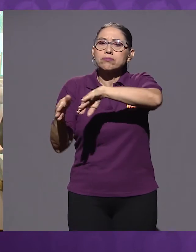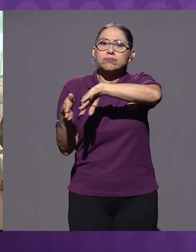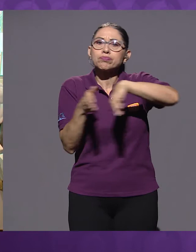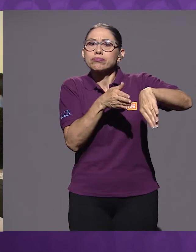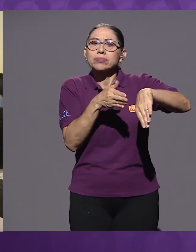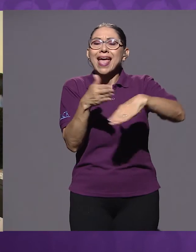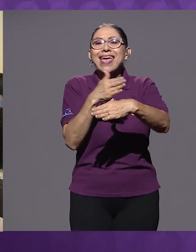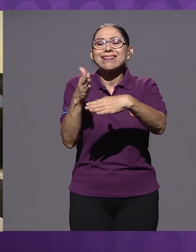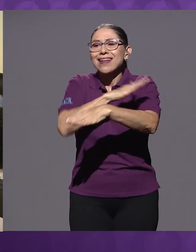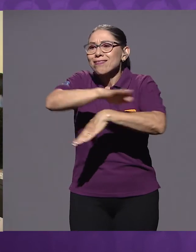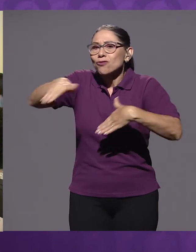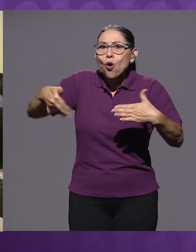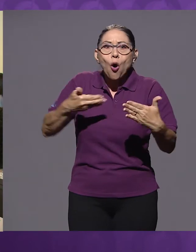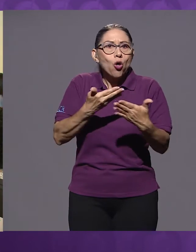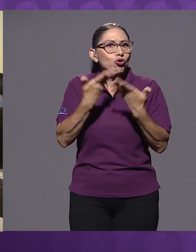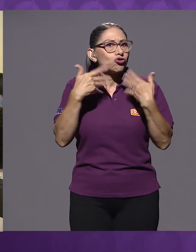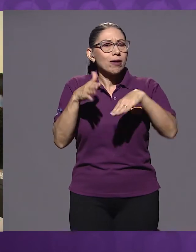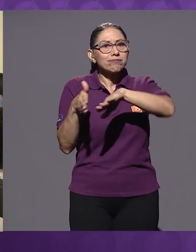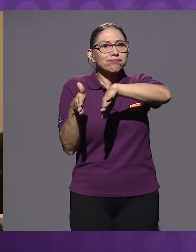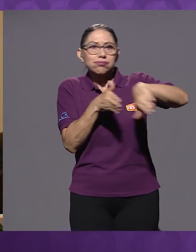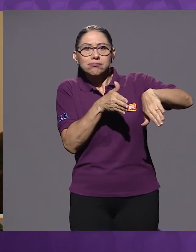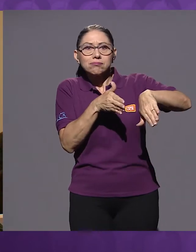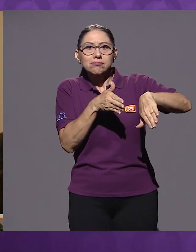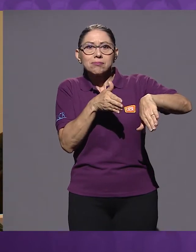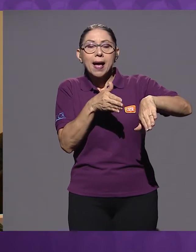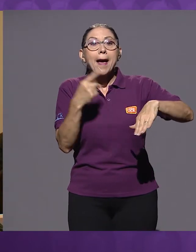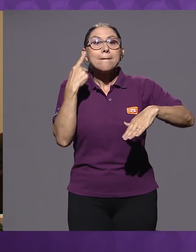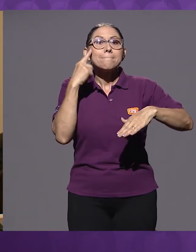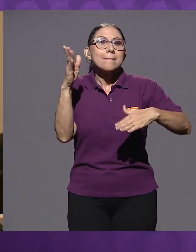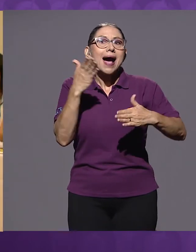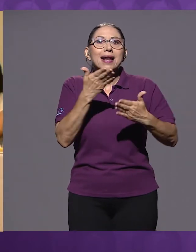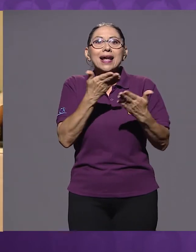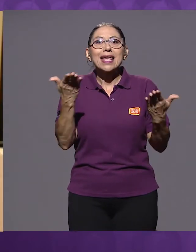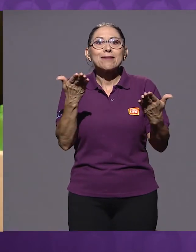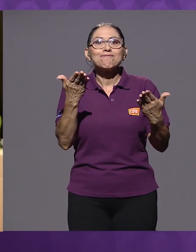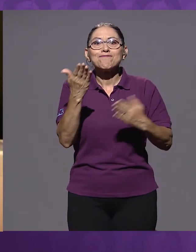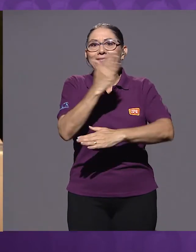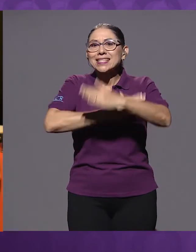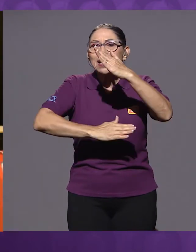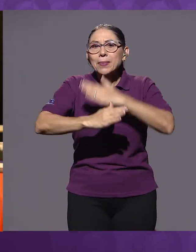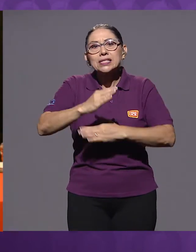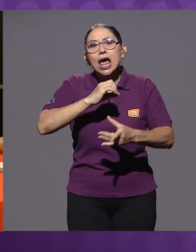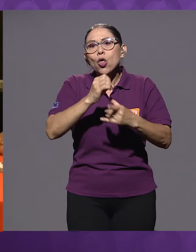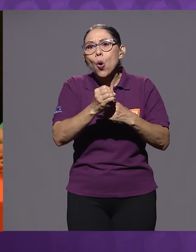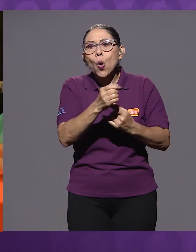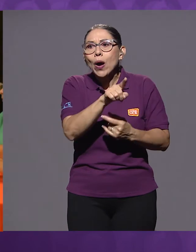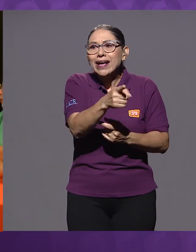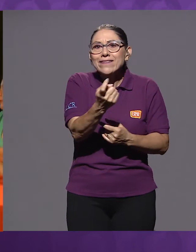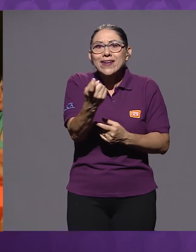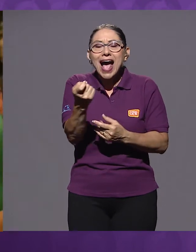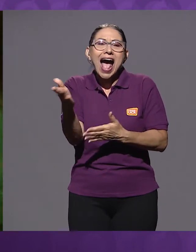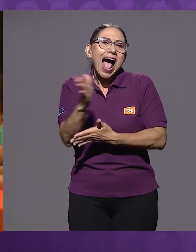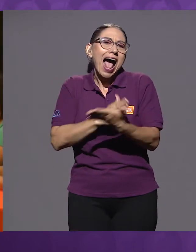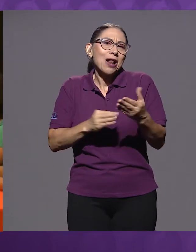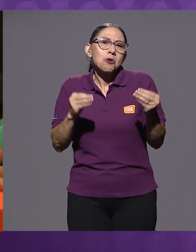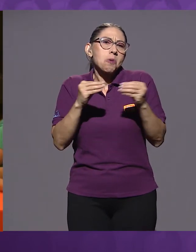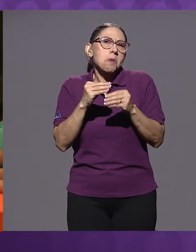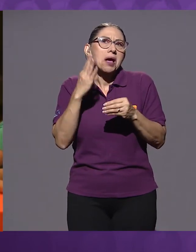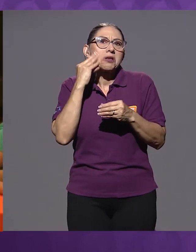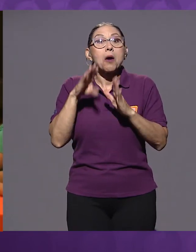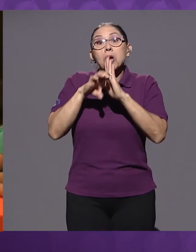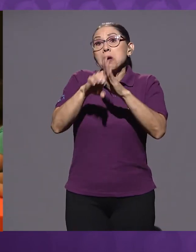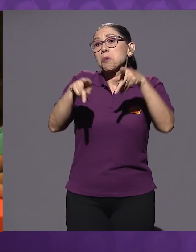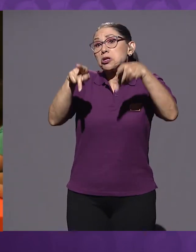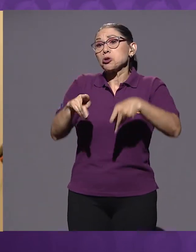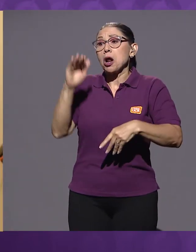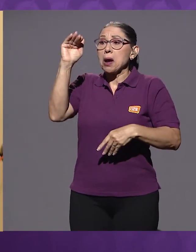todos para que la discapacidad o más bien las deficiencias sean asuntos más anecdóticos, como ser alto o bajito